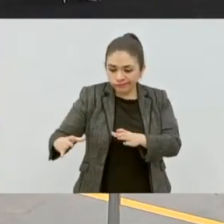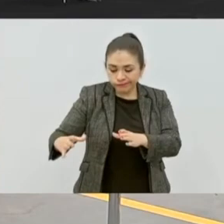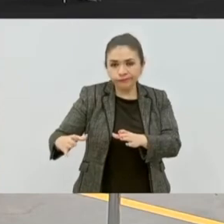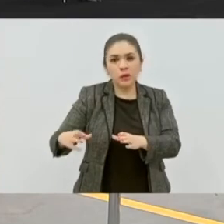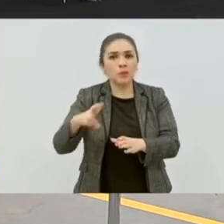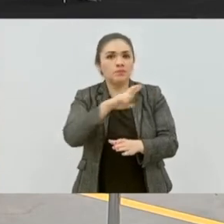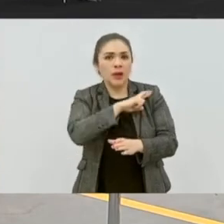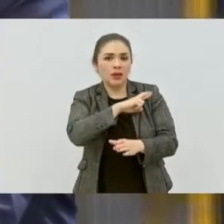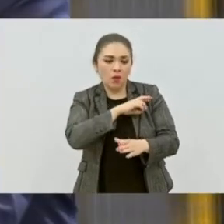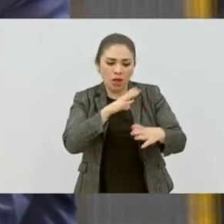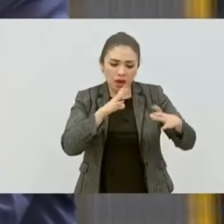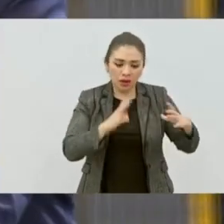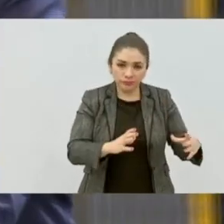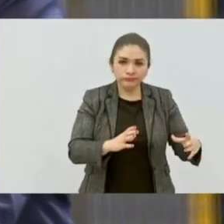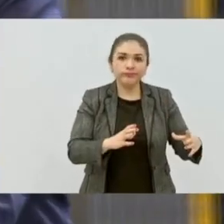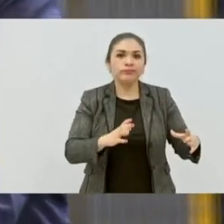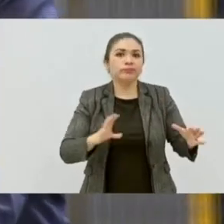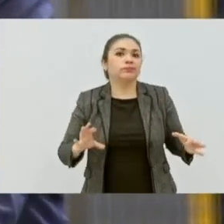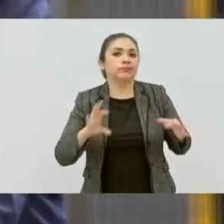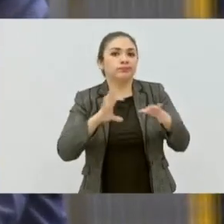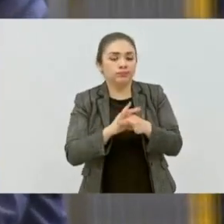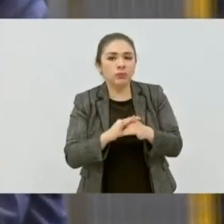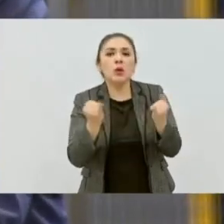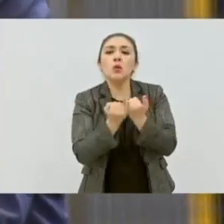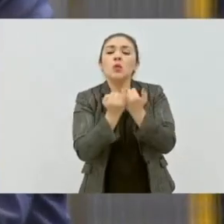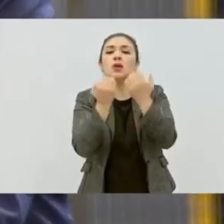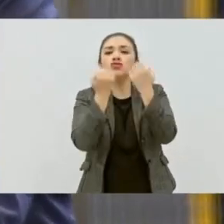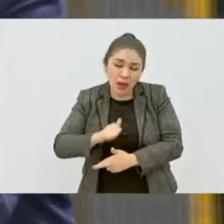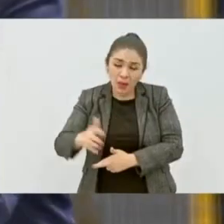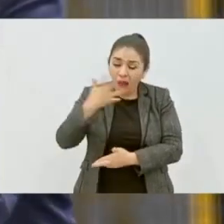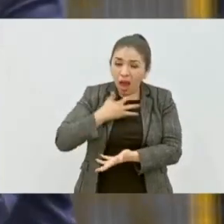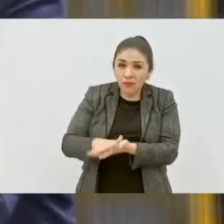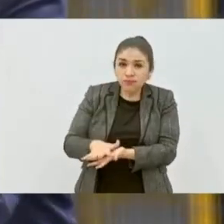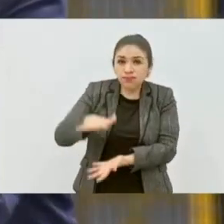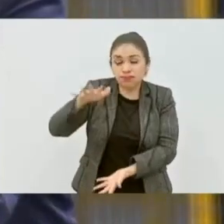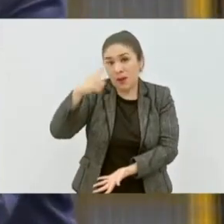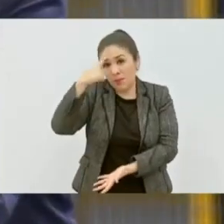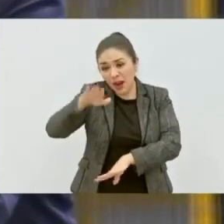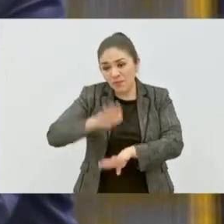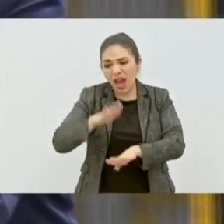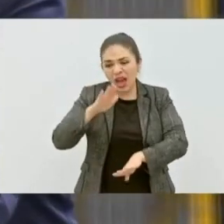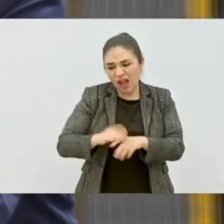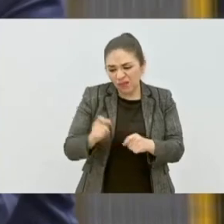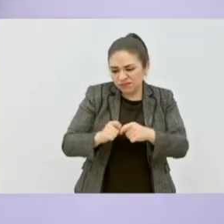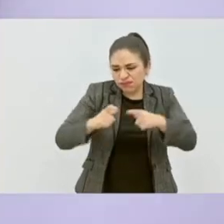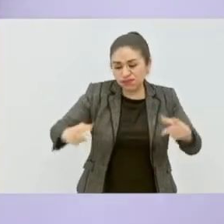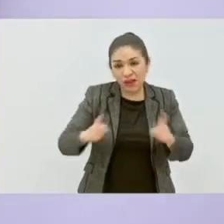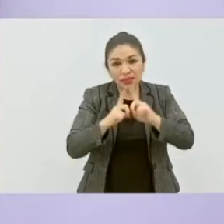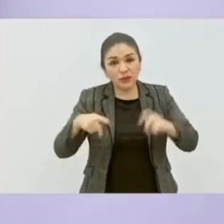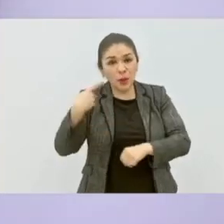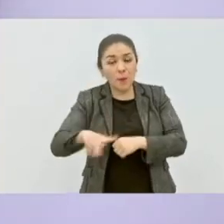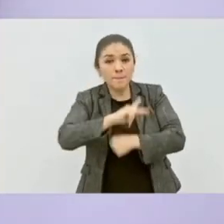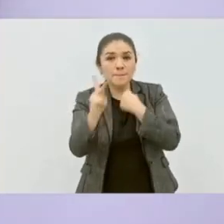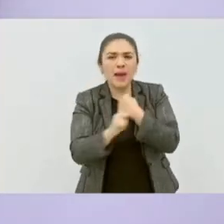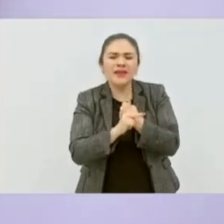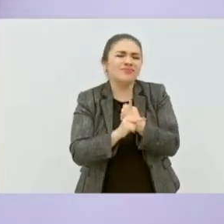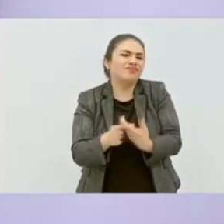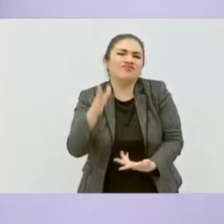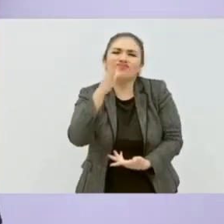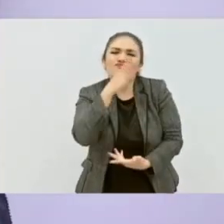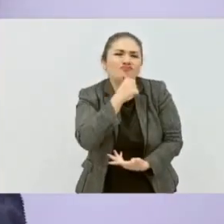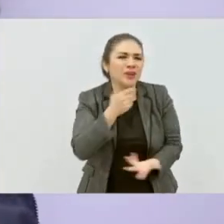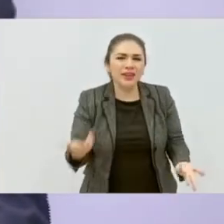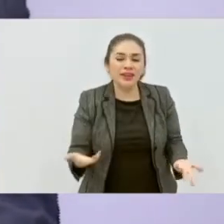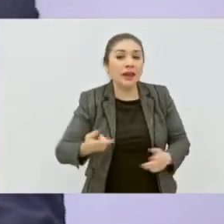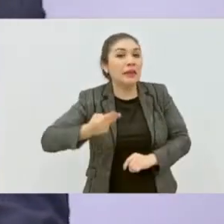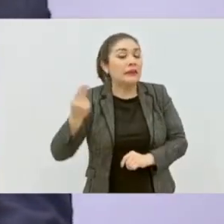el sector privado y el sector social para impulsar el desarrollo del país. Se